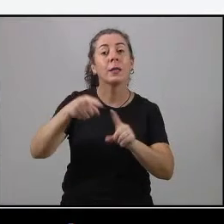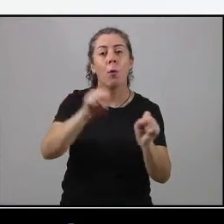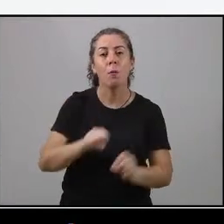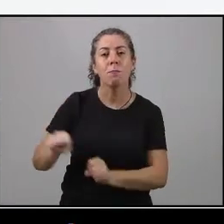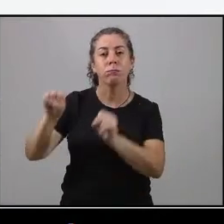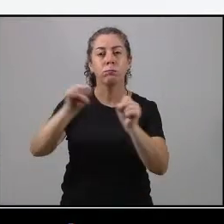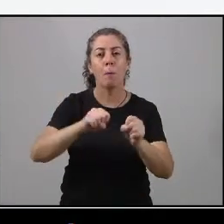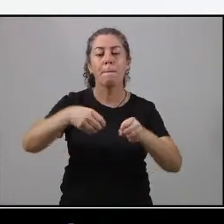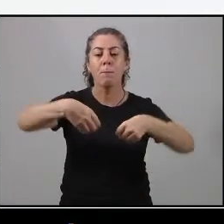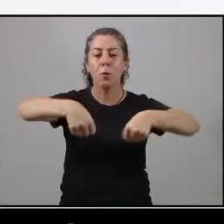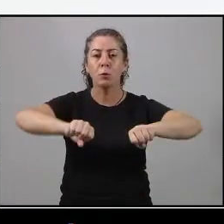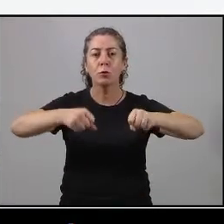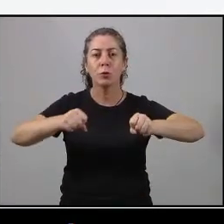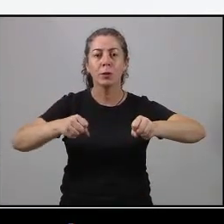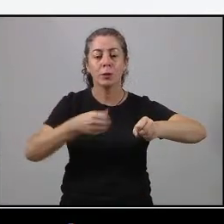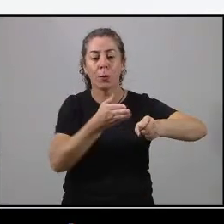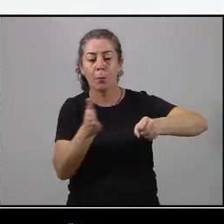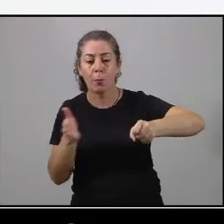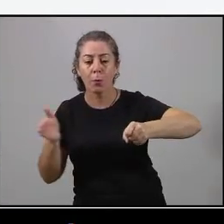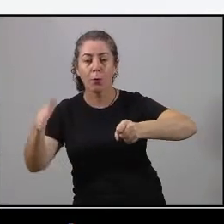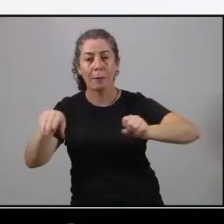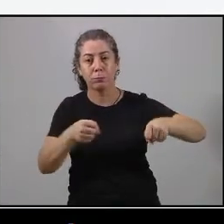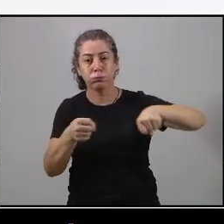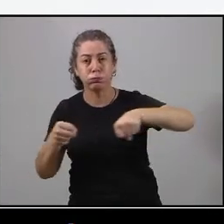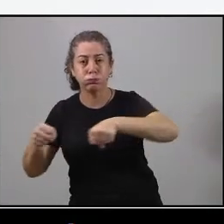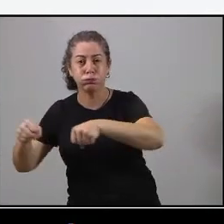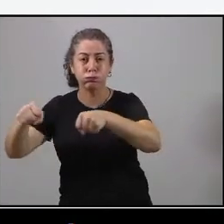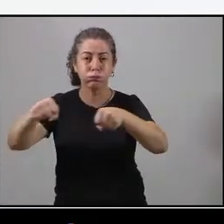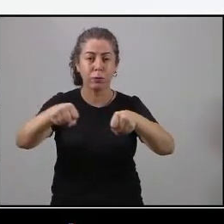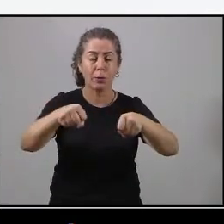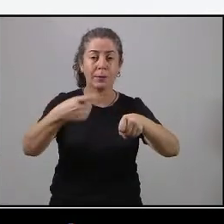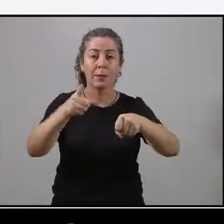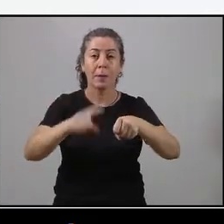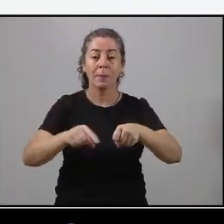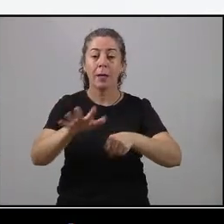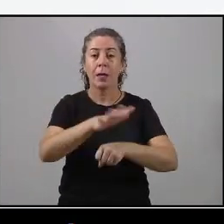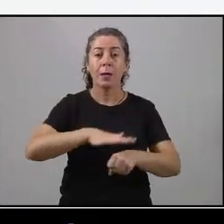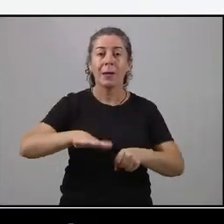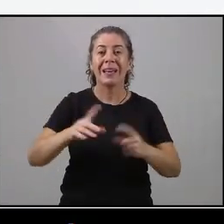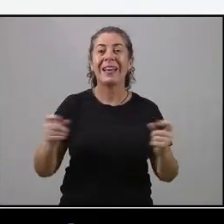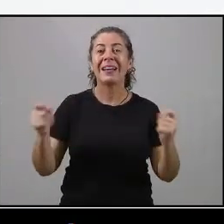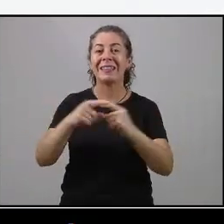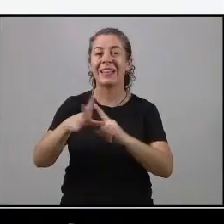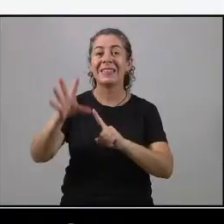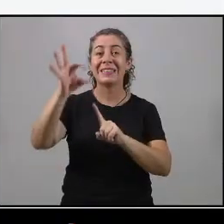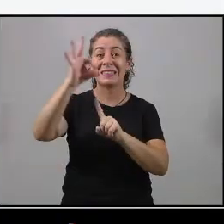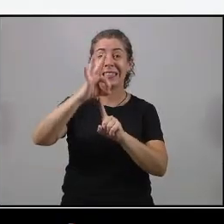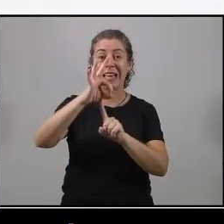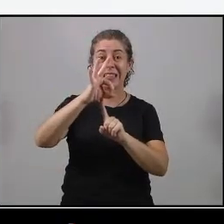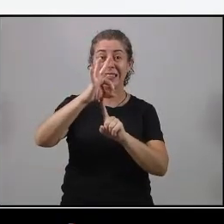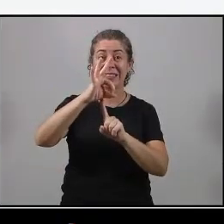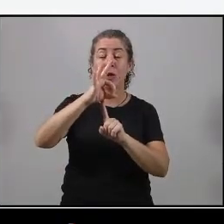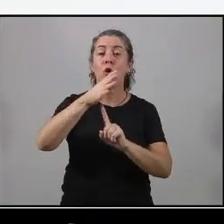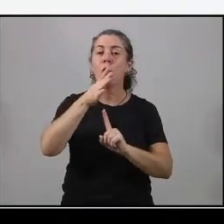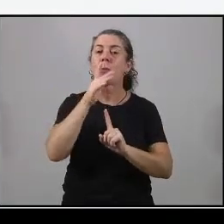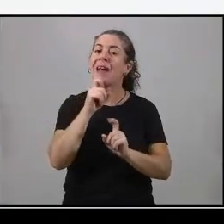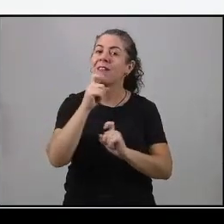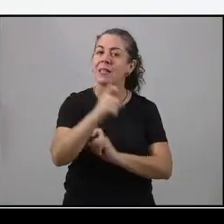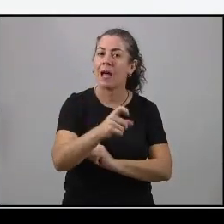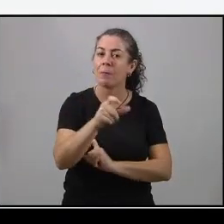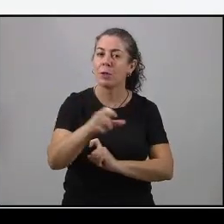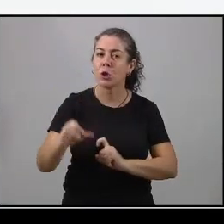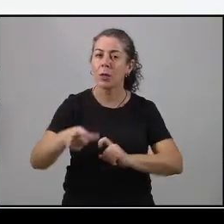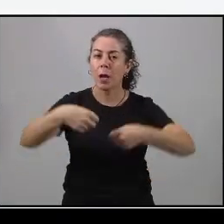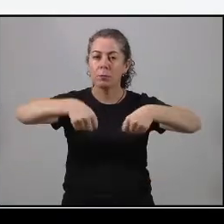curvas y vamos a colocar en la vía señales horizontales para alertar a los conductores